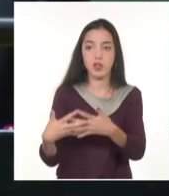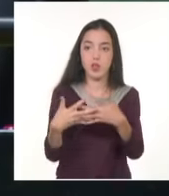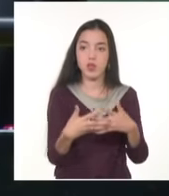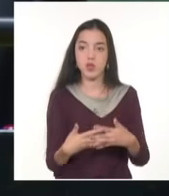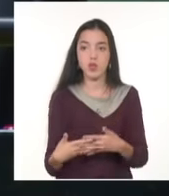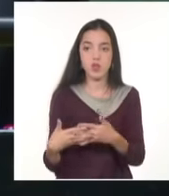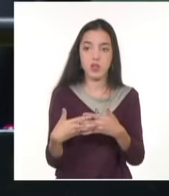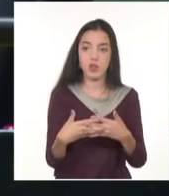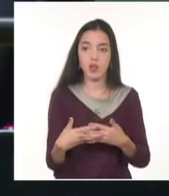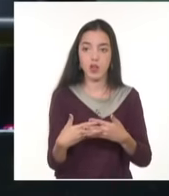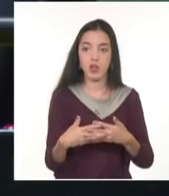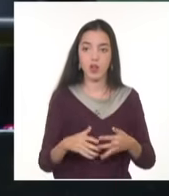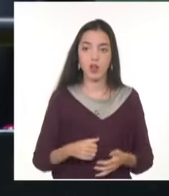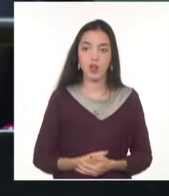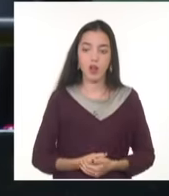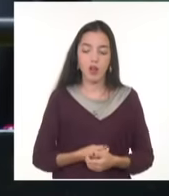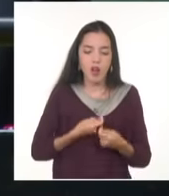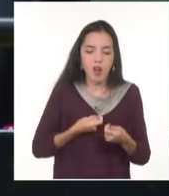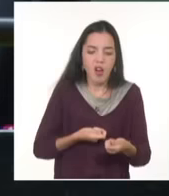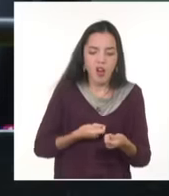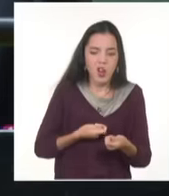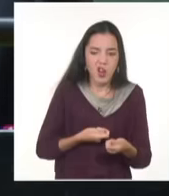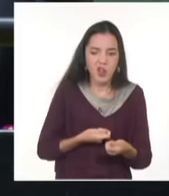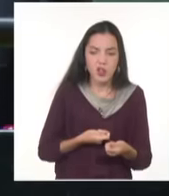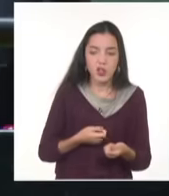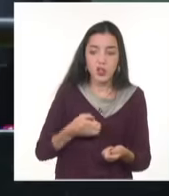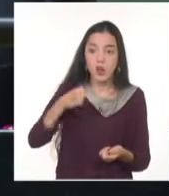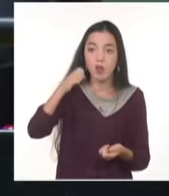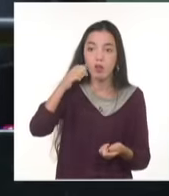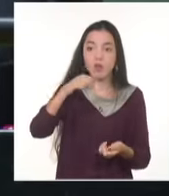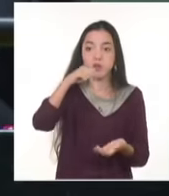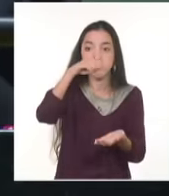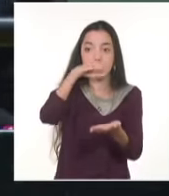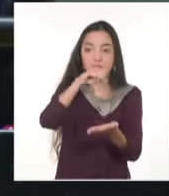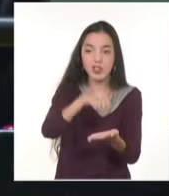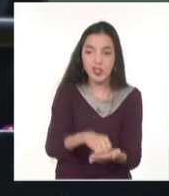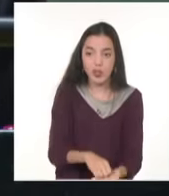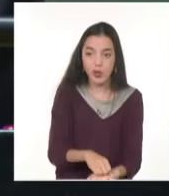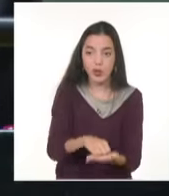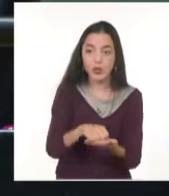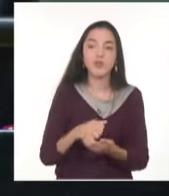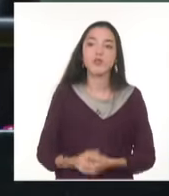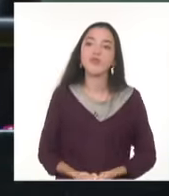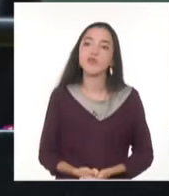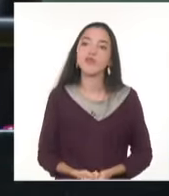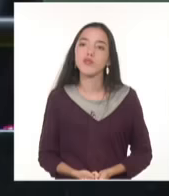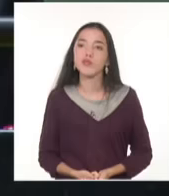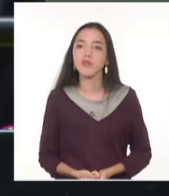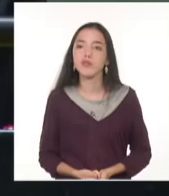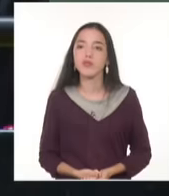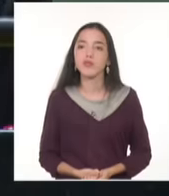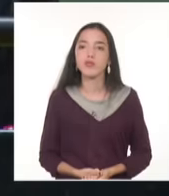y terroristas contra Cuba. Estas acciones violan el derecho